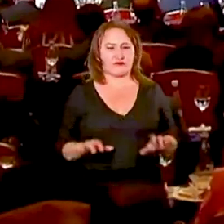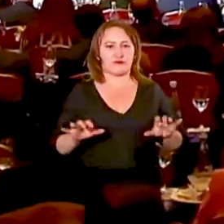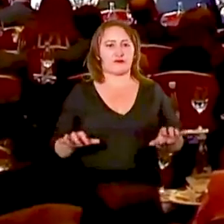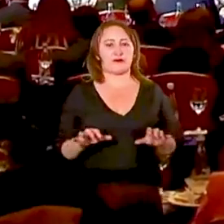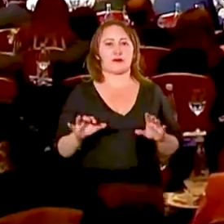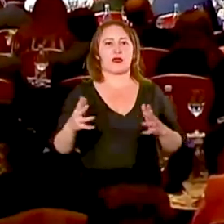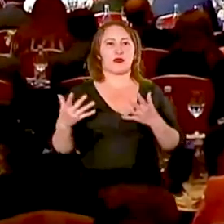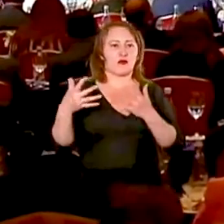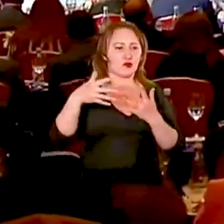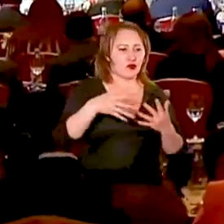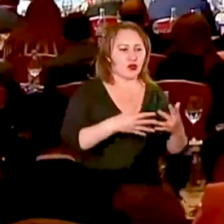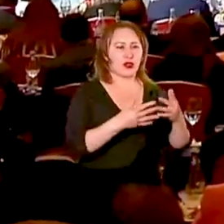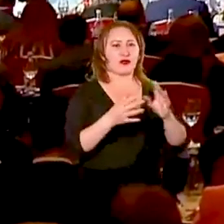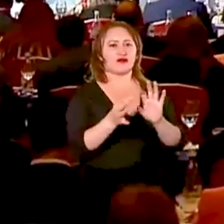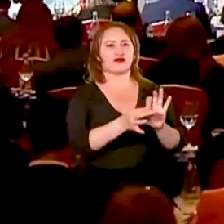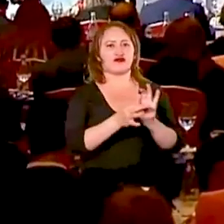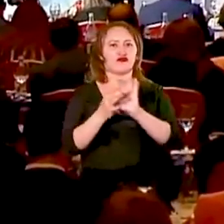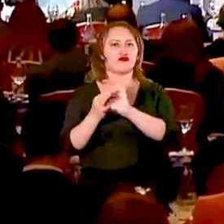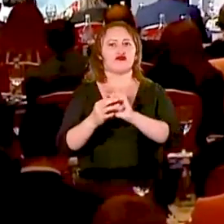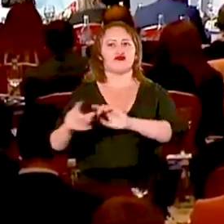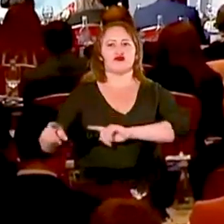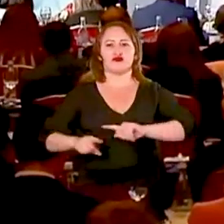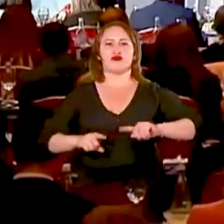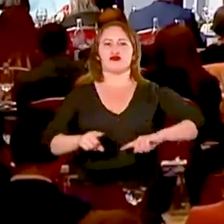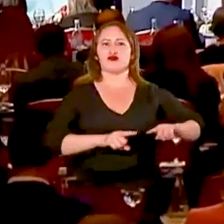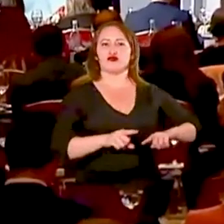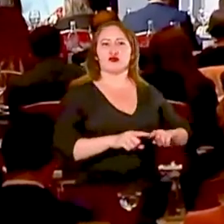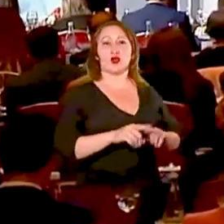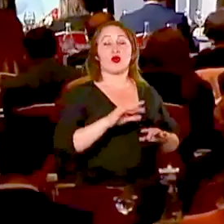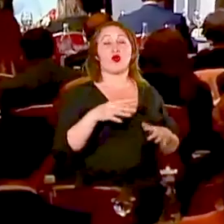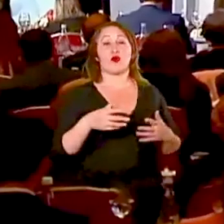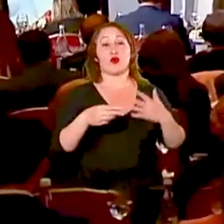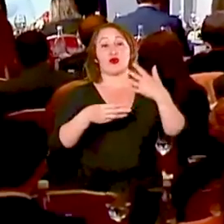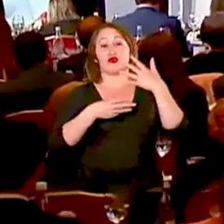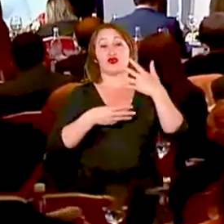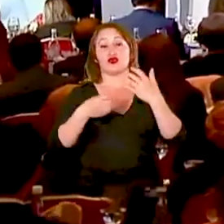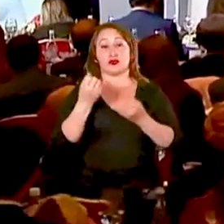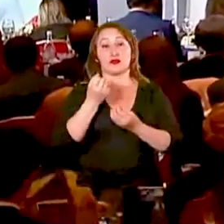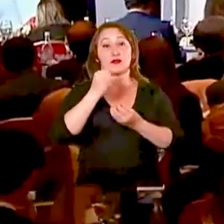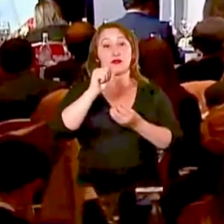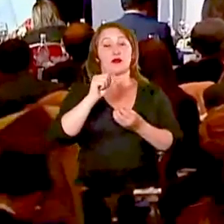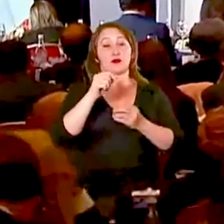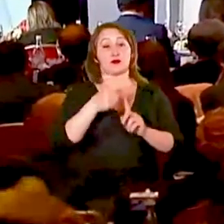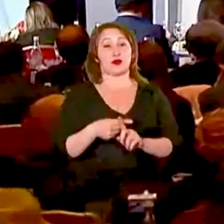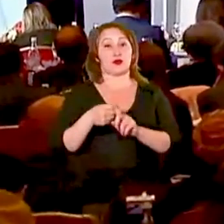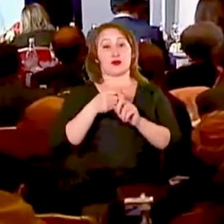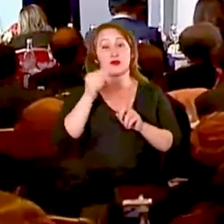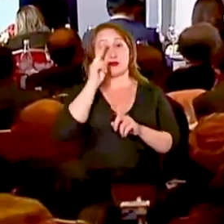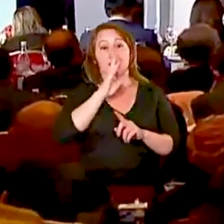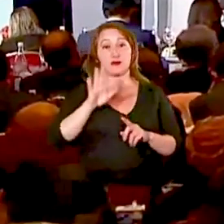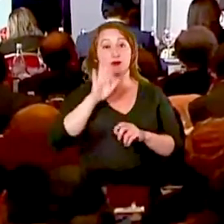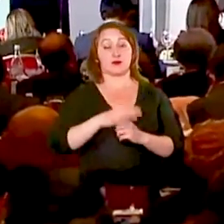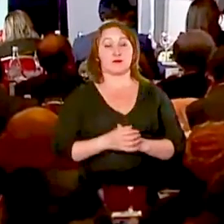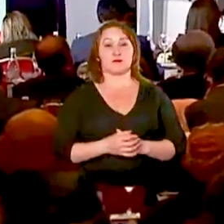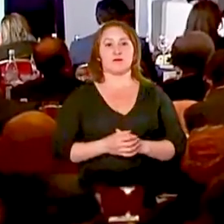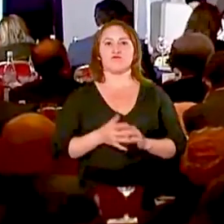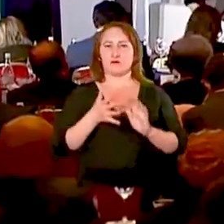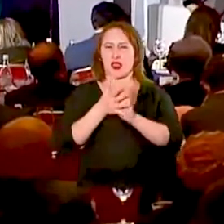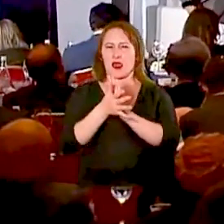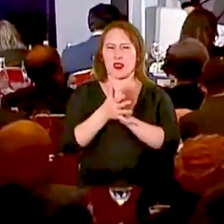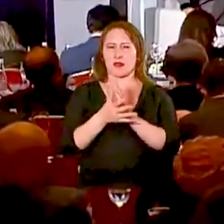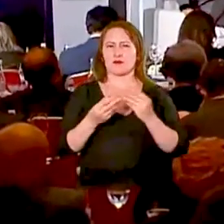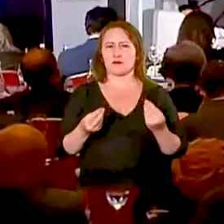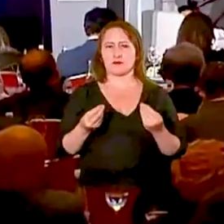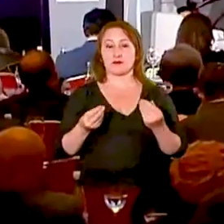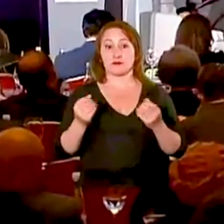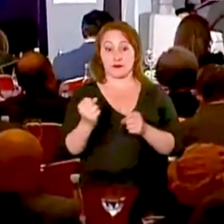armónica, solidaria y coordinadamente con los 8 sindicatos de la Procuraduría General de la Nación. Y cuento una anécdota nada más para que ustedes sepan.